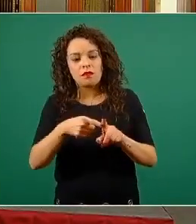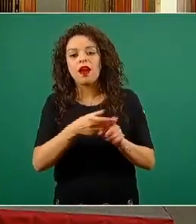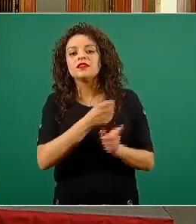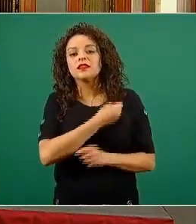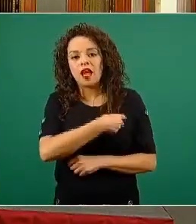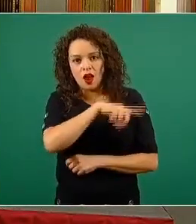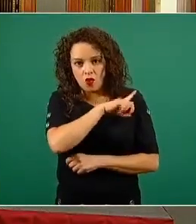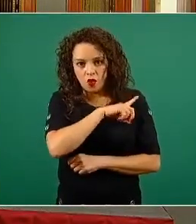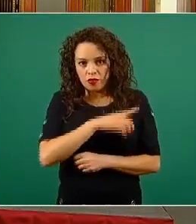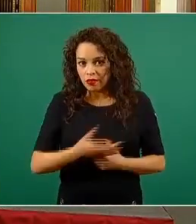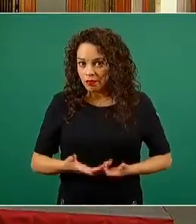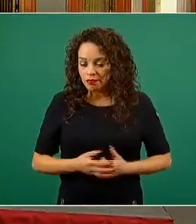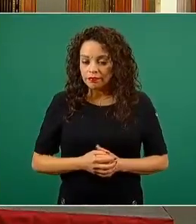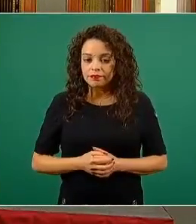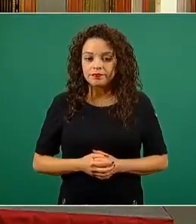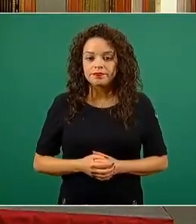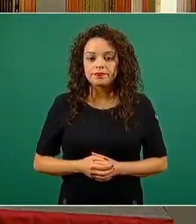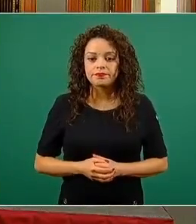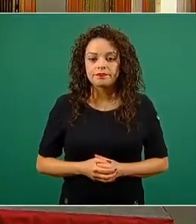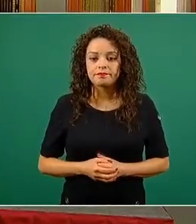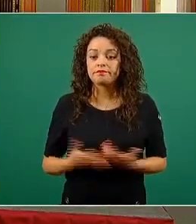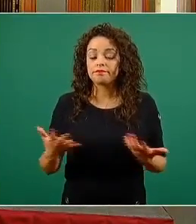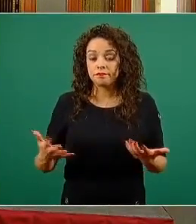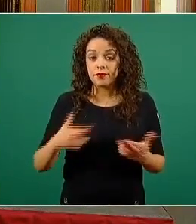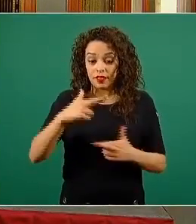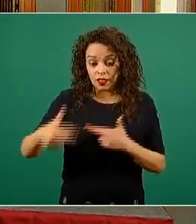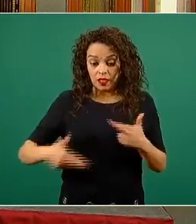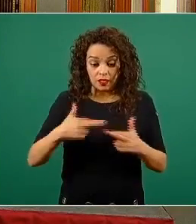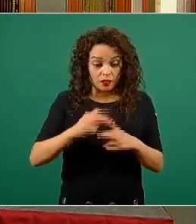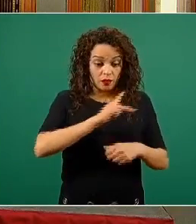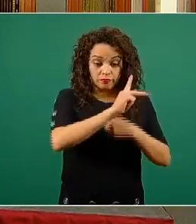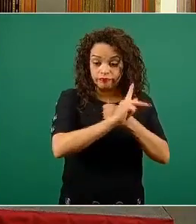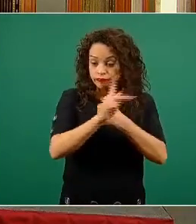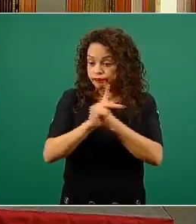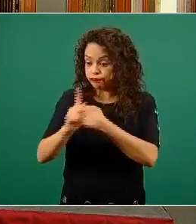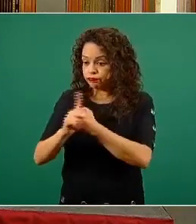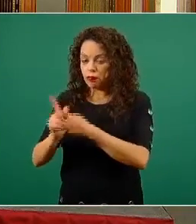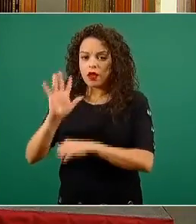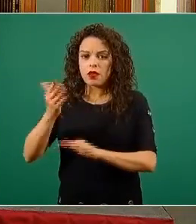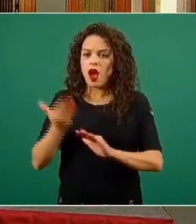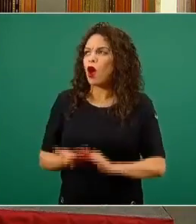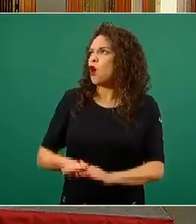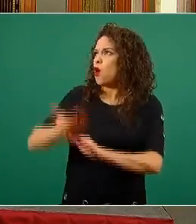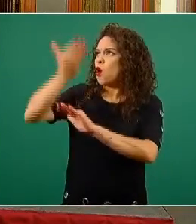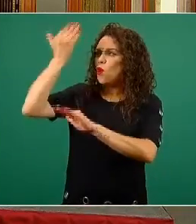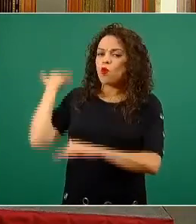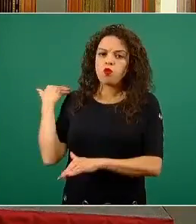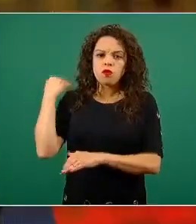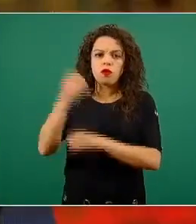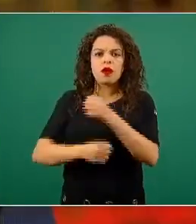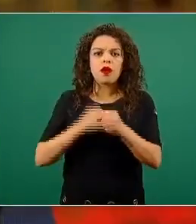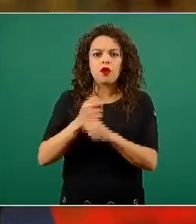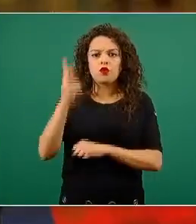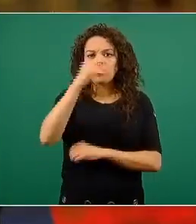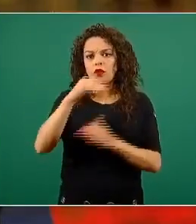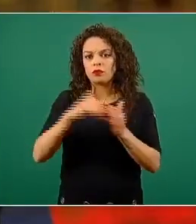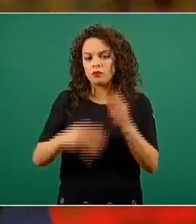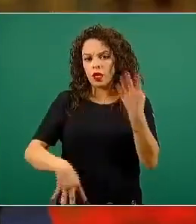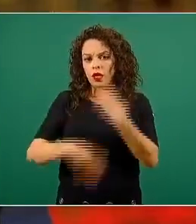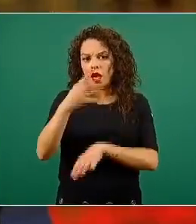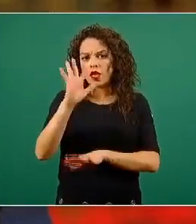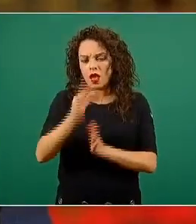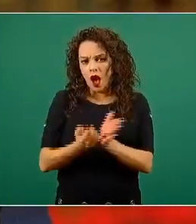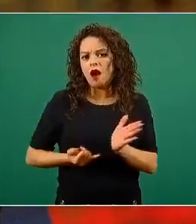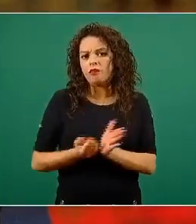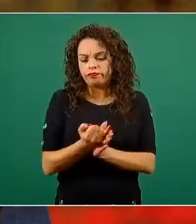Bueno, eso es algo que los países de la región ya han determinado hace bastante tiempo. En el año 2014, en